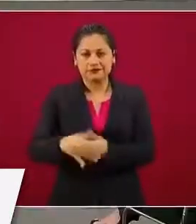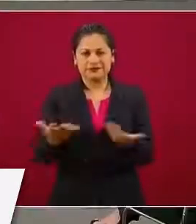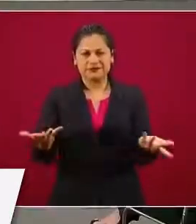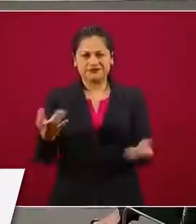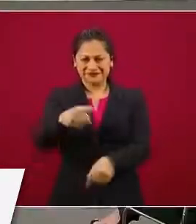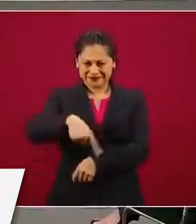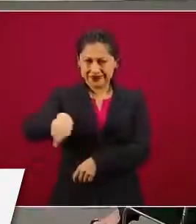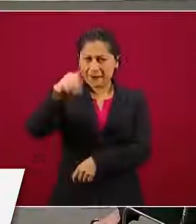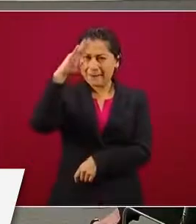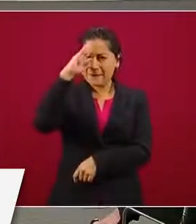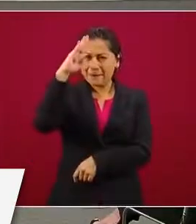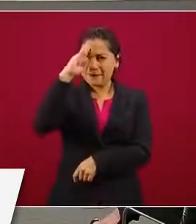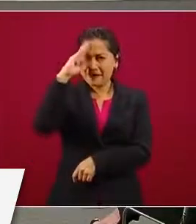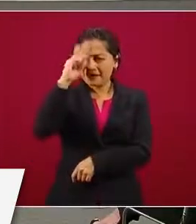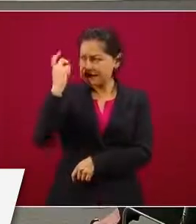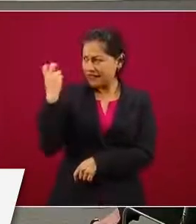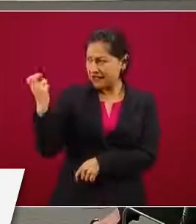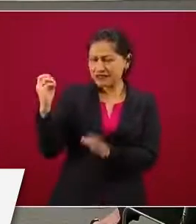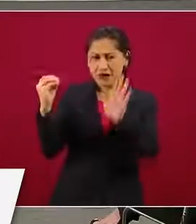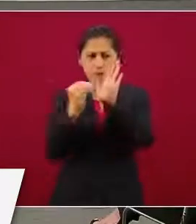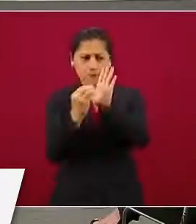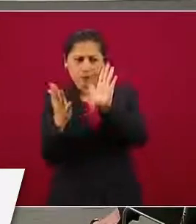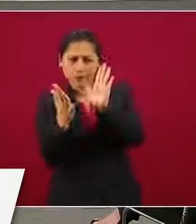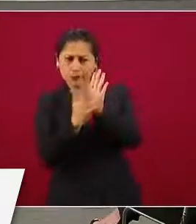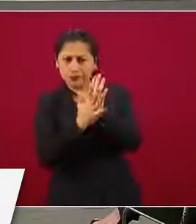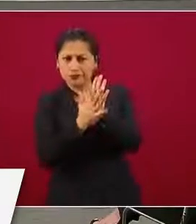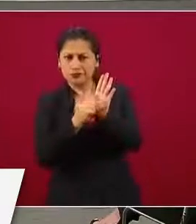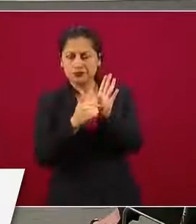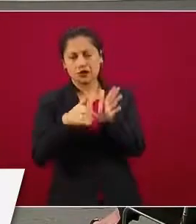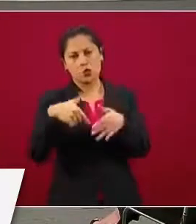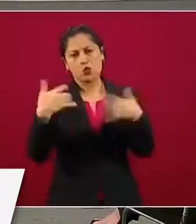estas son palabras mayores.